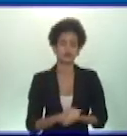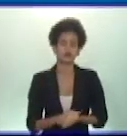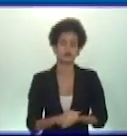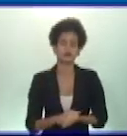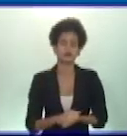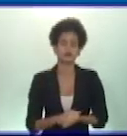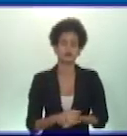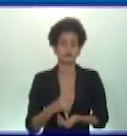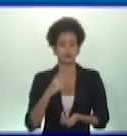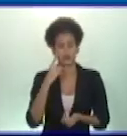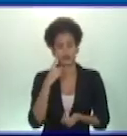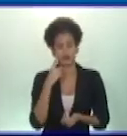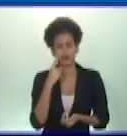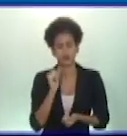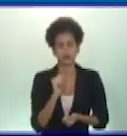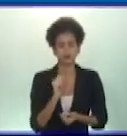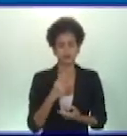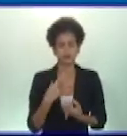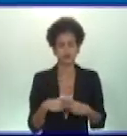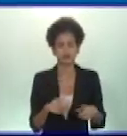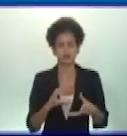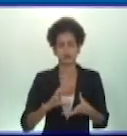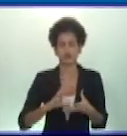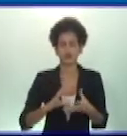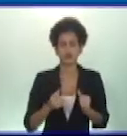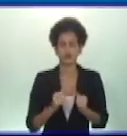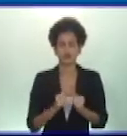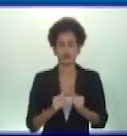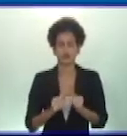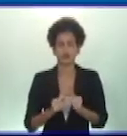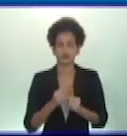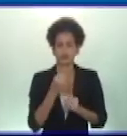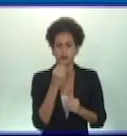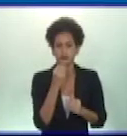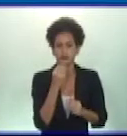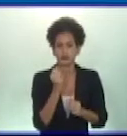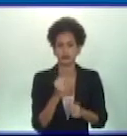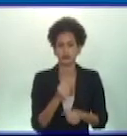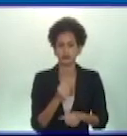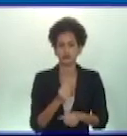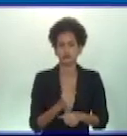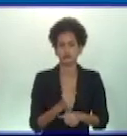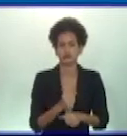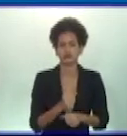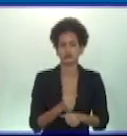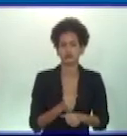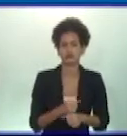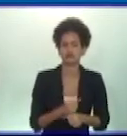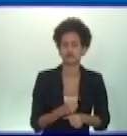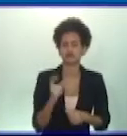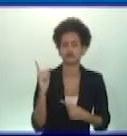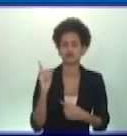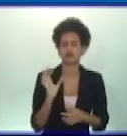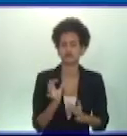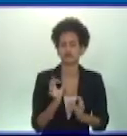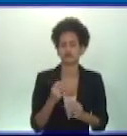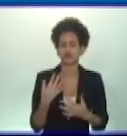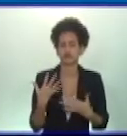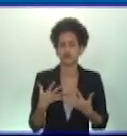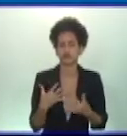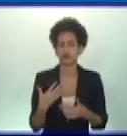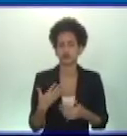Entonces, vamos a ver de qué otra manera podemos trabajar este problema. Vamos a hacerlo con el